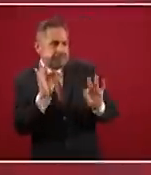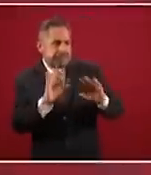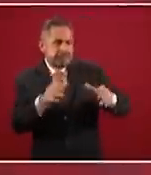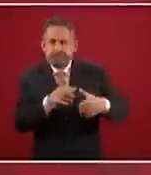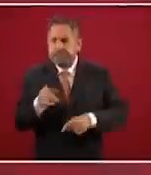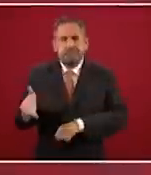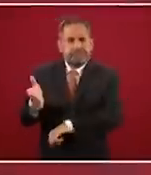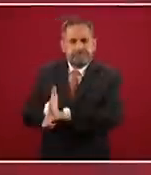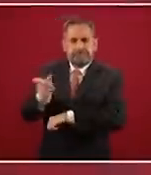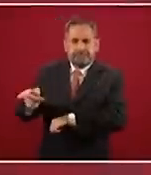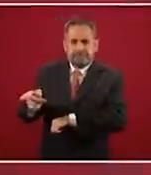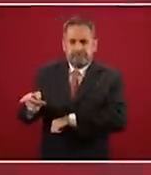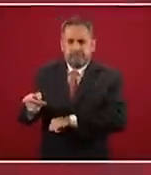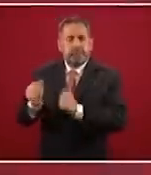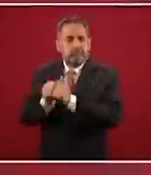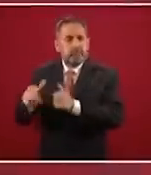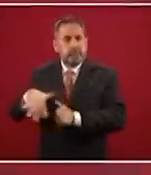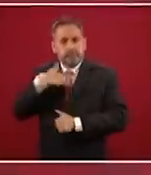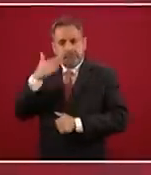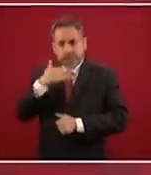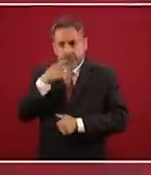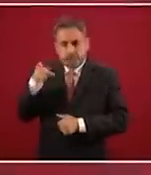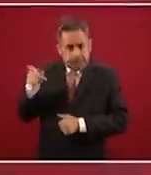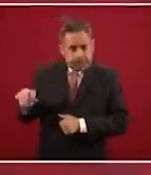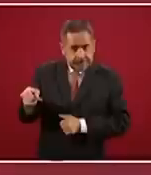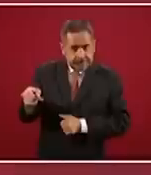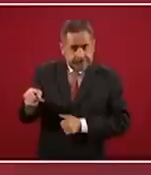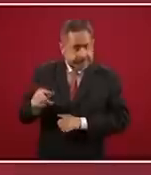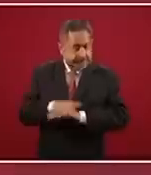participando en fraude,